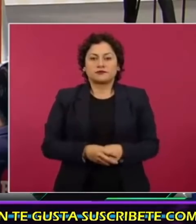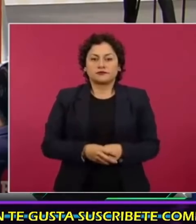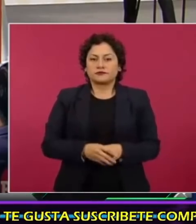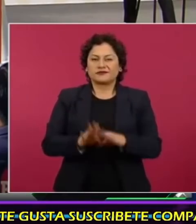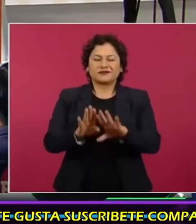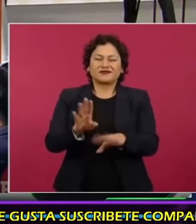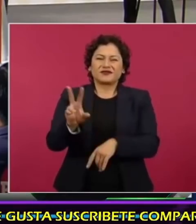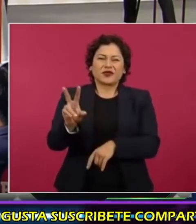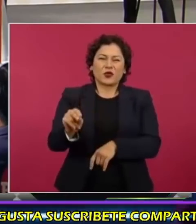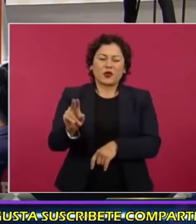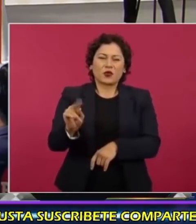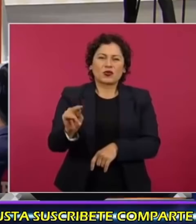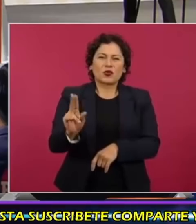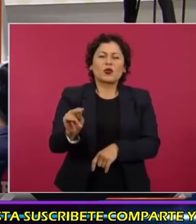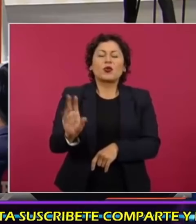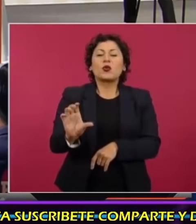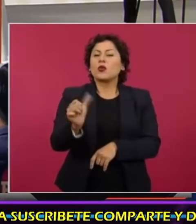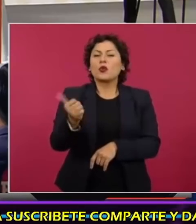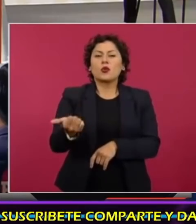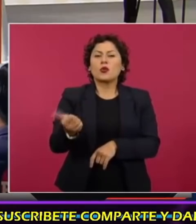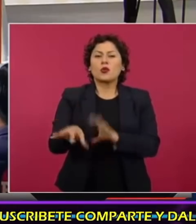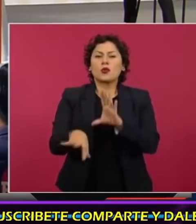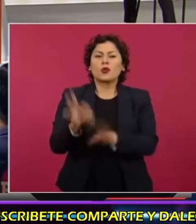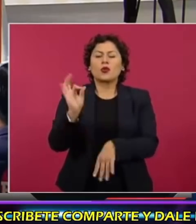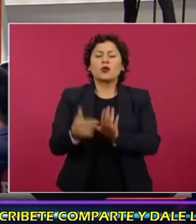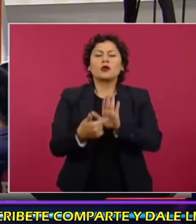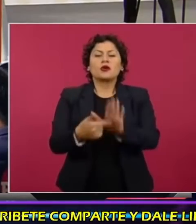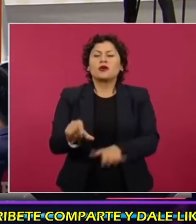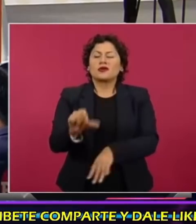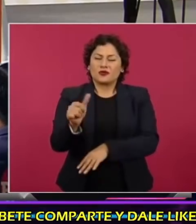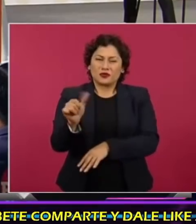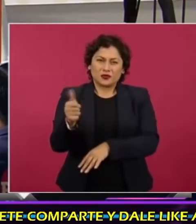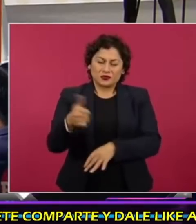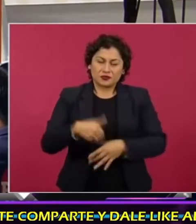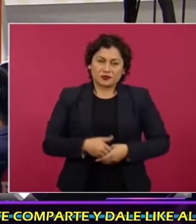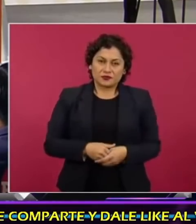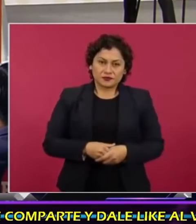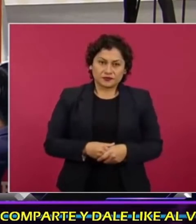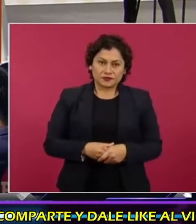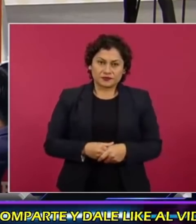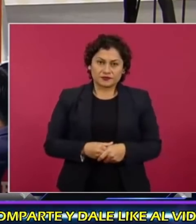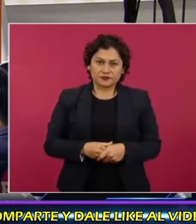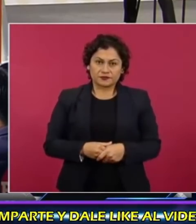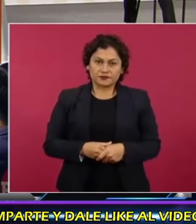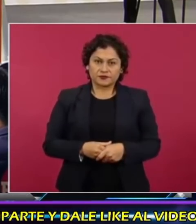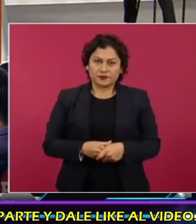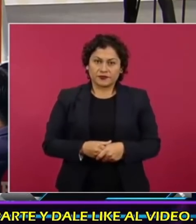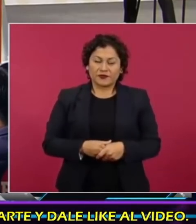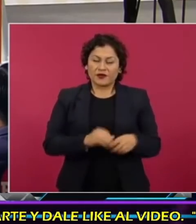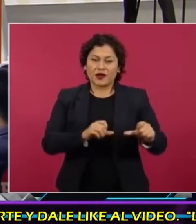hay otro en donde está diciendo que Calderón,